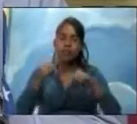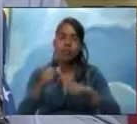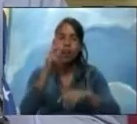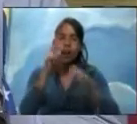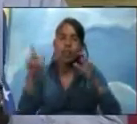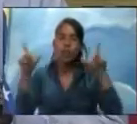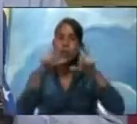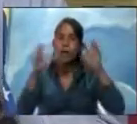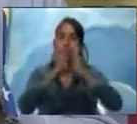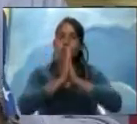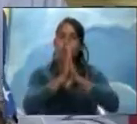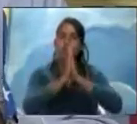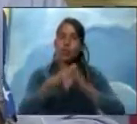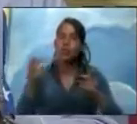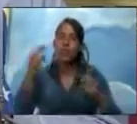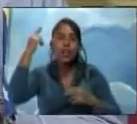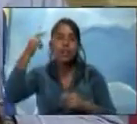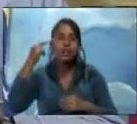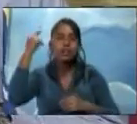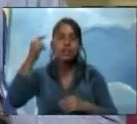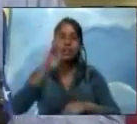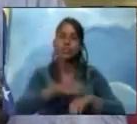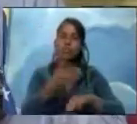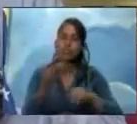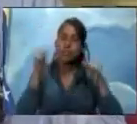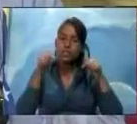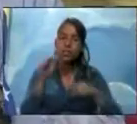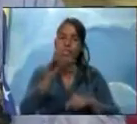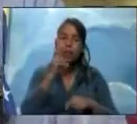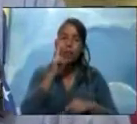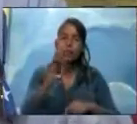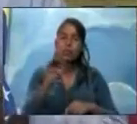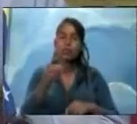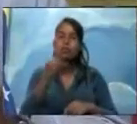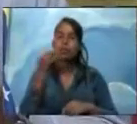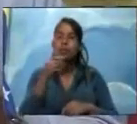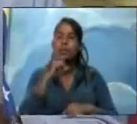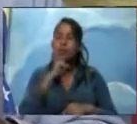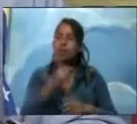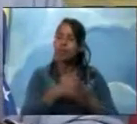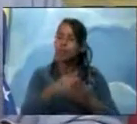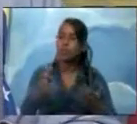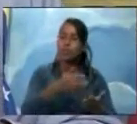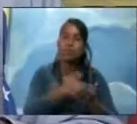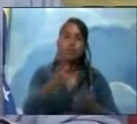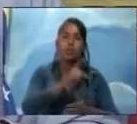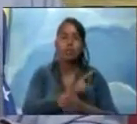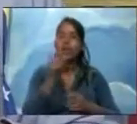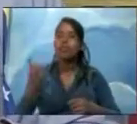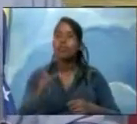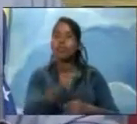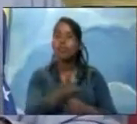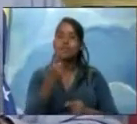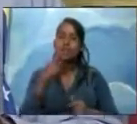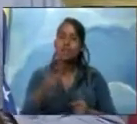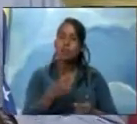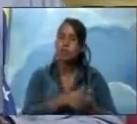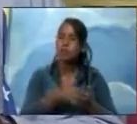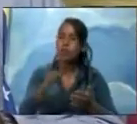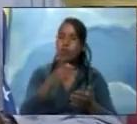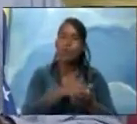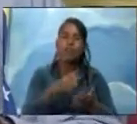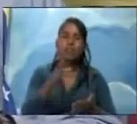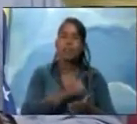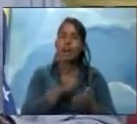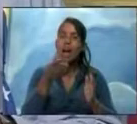estos matutinos, y que reflexione, porque acá lo que está viendo Daniel es que millones y millones de personas, mire cómo dice,